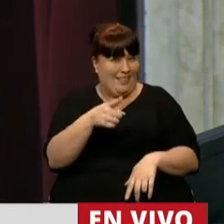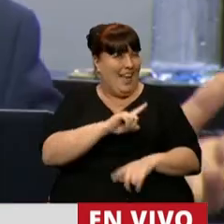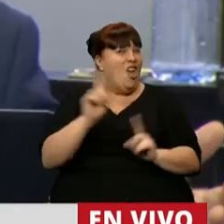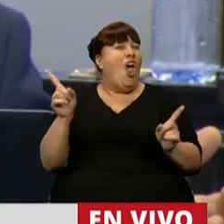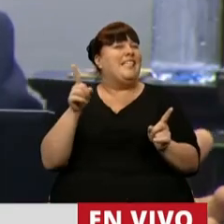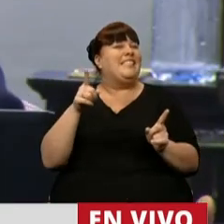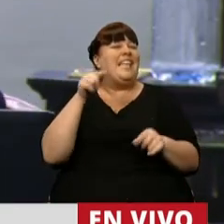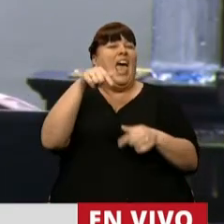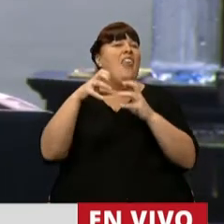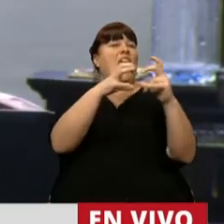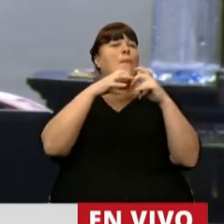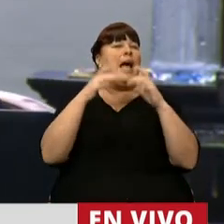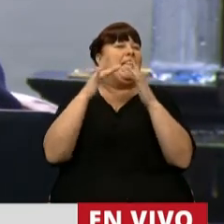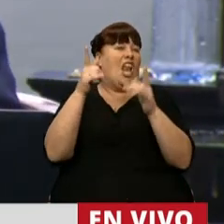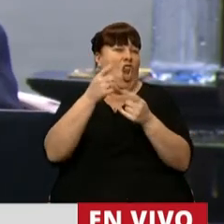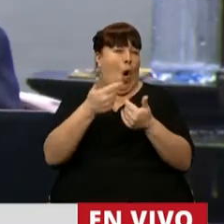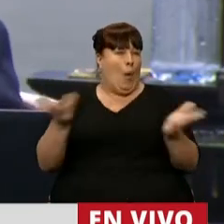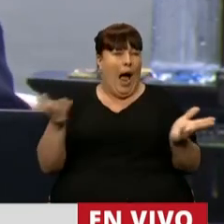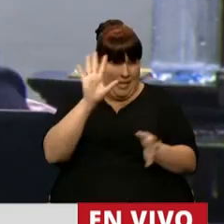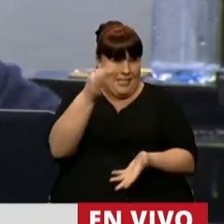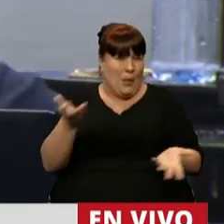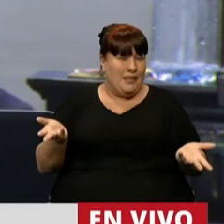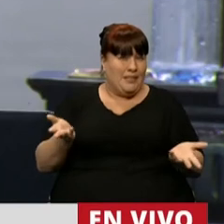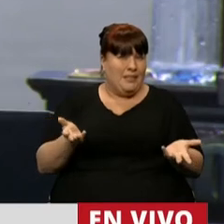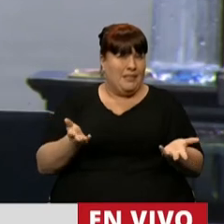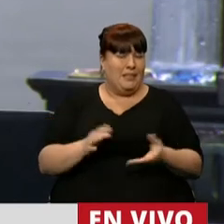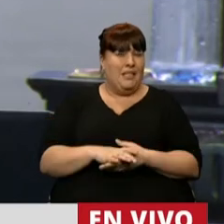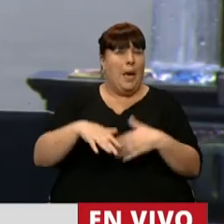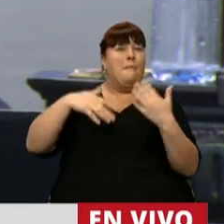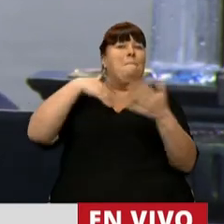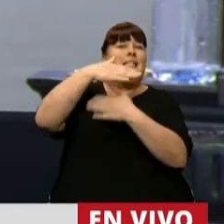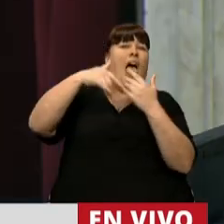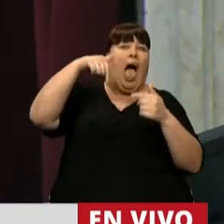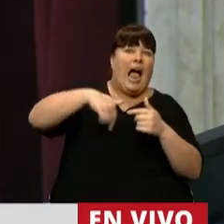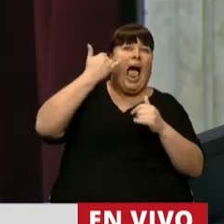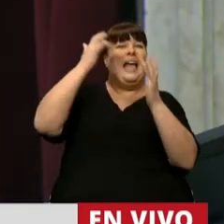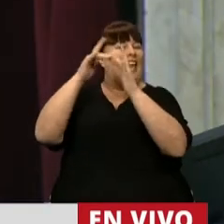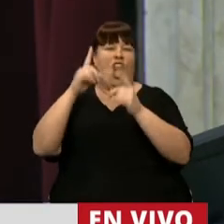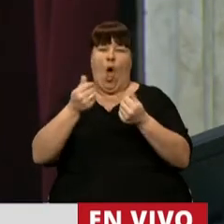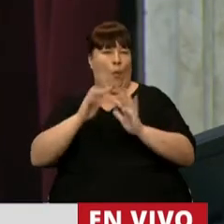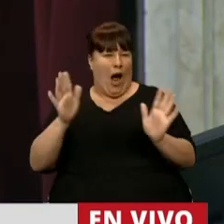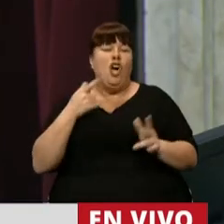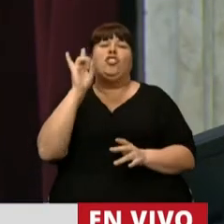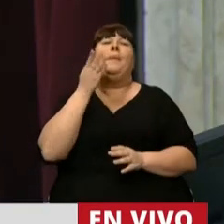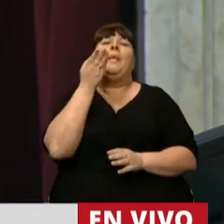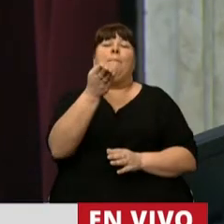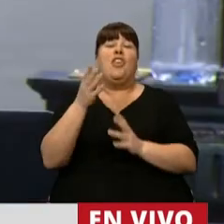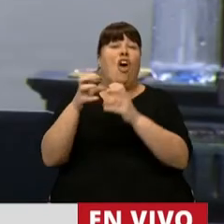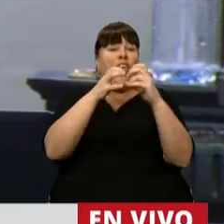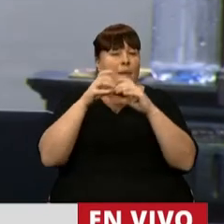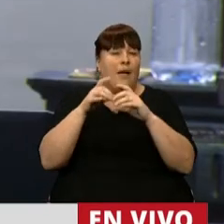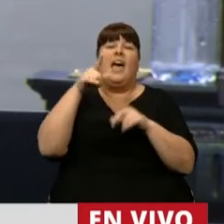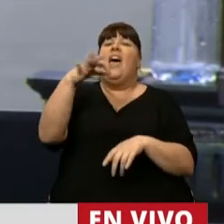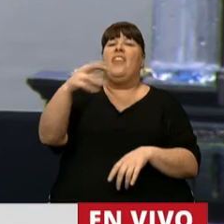sirven estos debates virtuales, señora presidenta, y mixtos? Yo lo único que pido, estos debates mixtos...